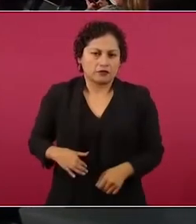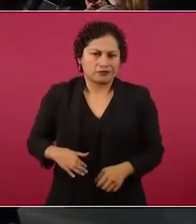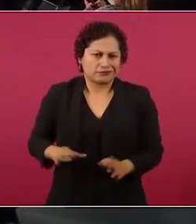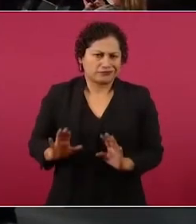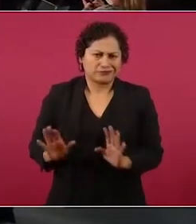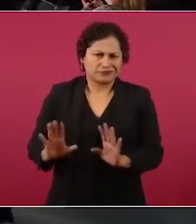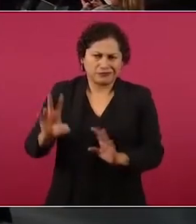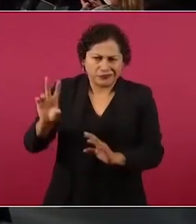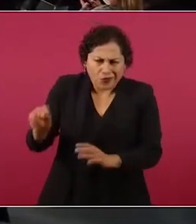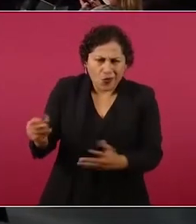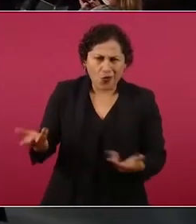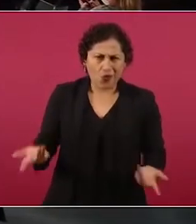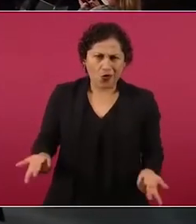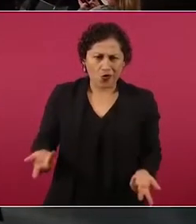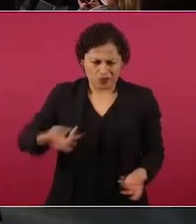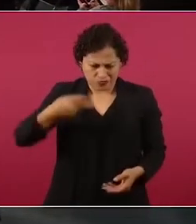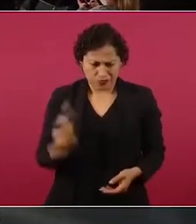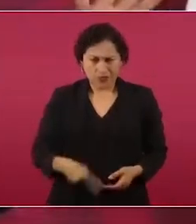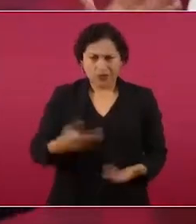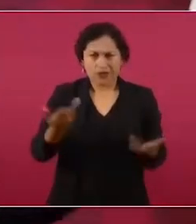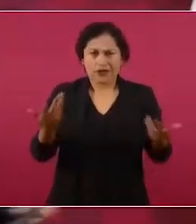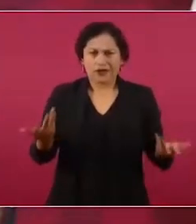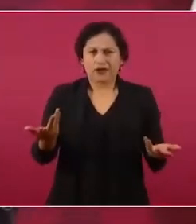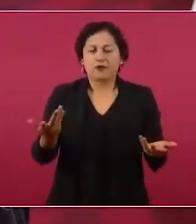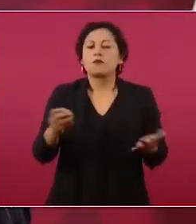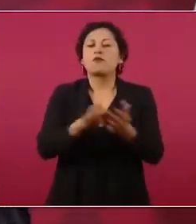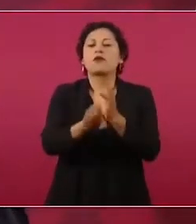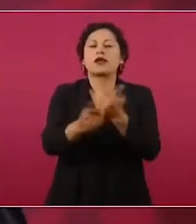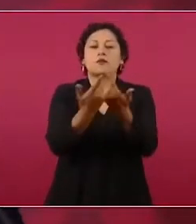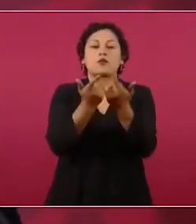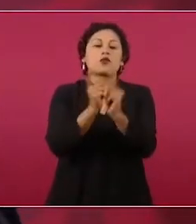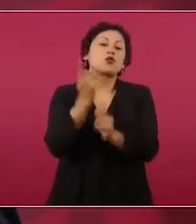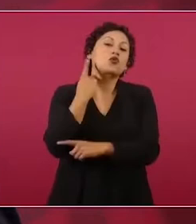En el caso de Morena, pues ya se